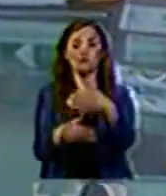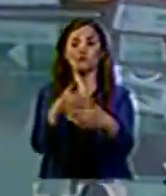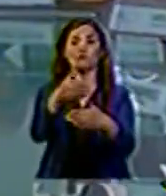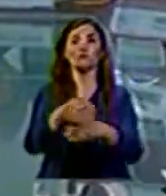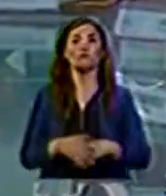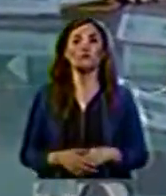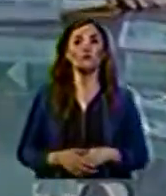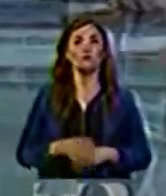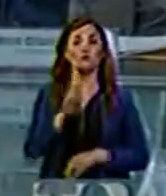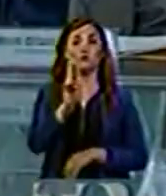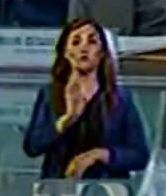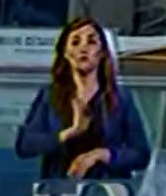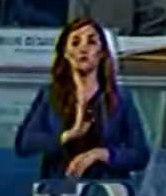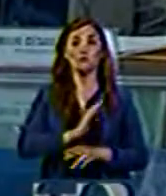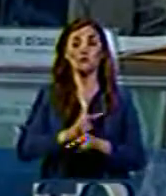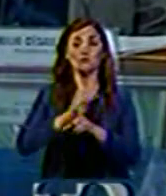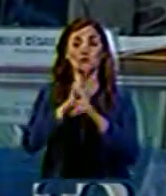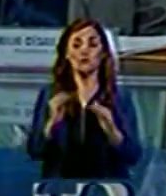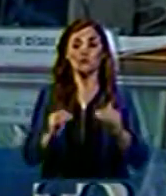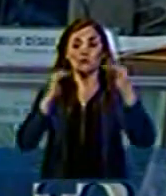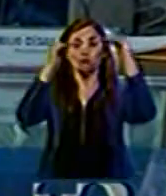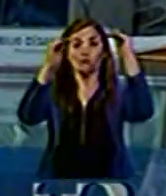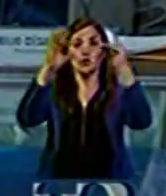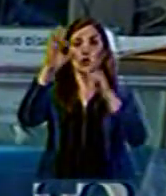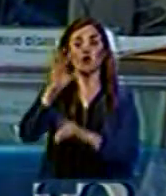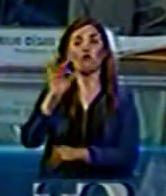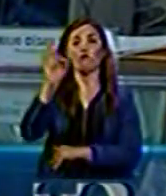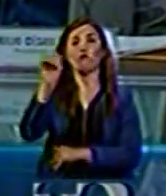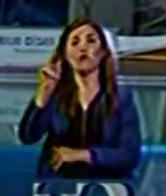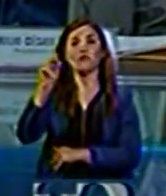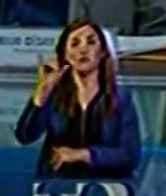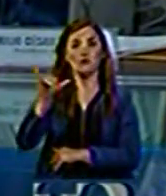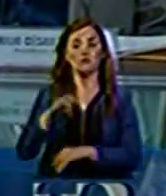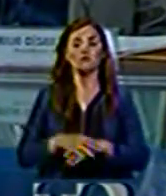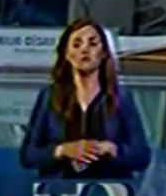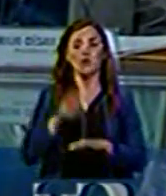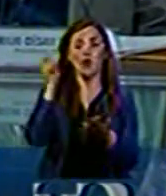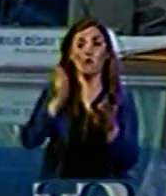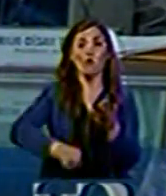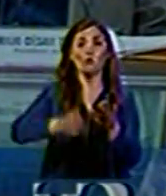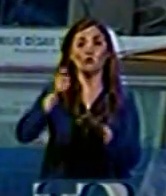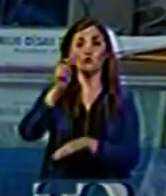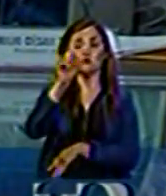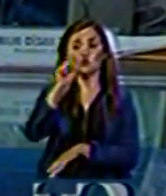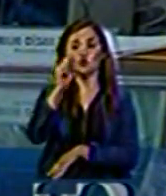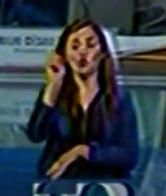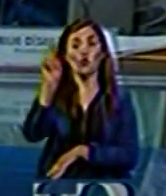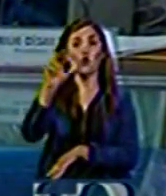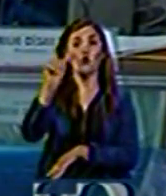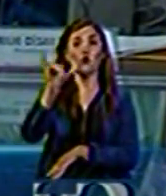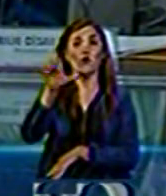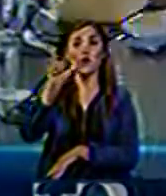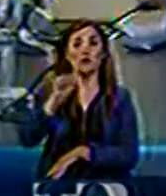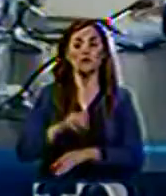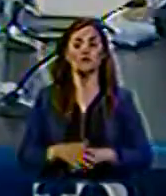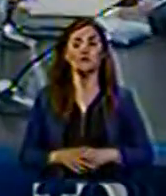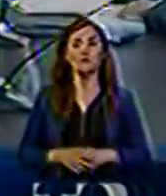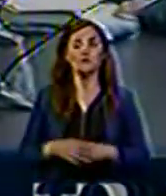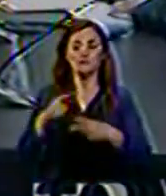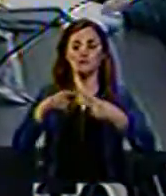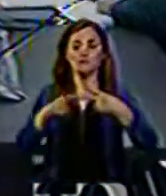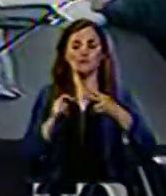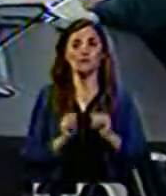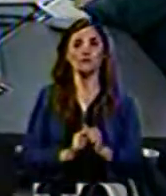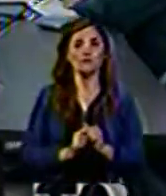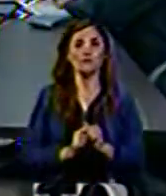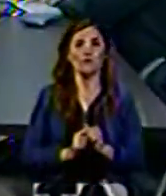Dos técnicos del Consejo, la magíster Fanny Noemí Mogollón Ruiz y la abogada Soraya Micaela Andrade. Siguiendo el